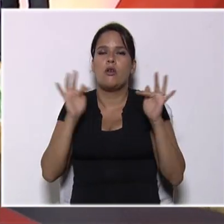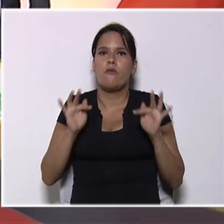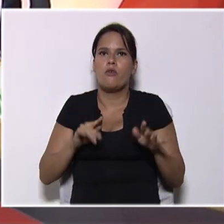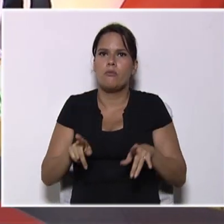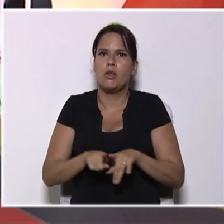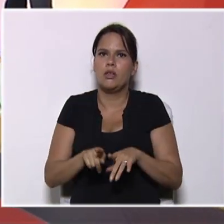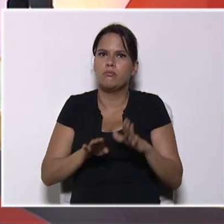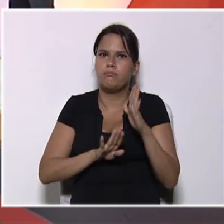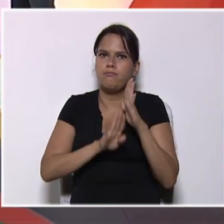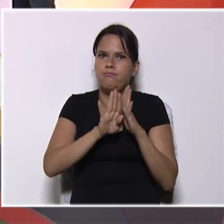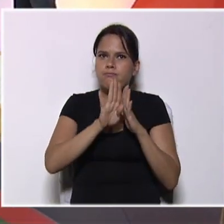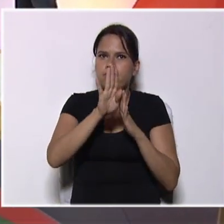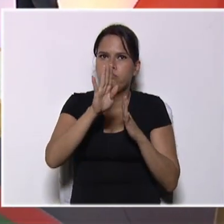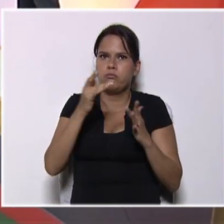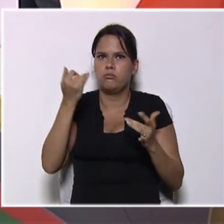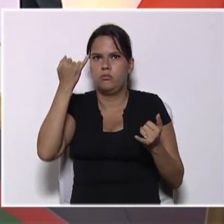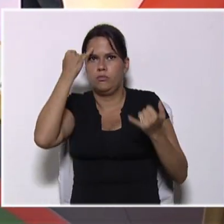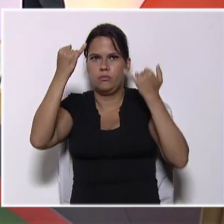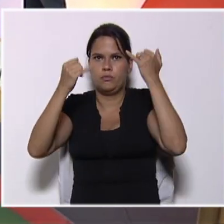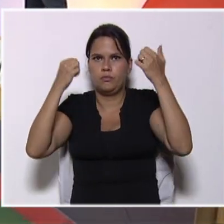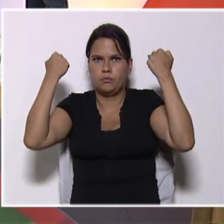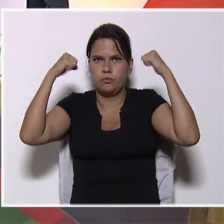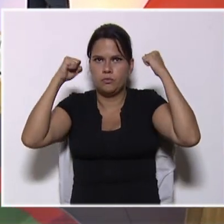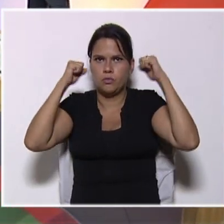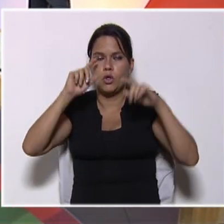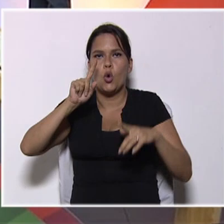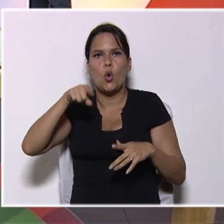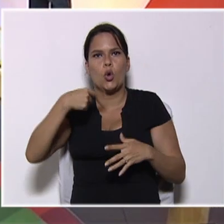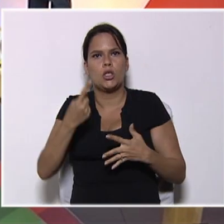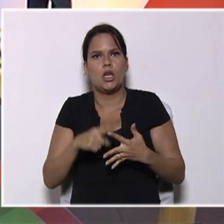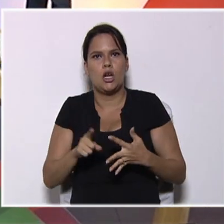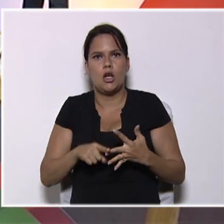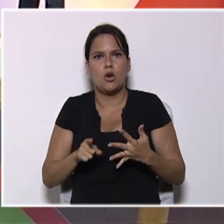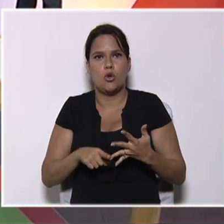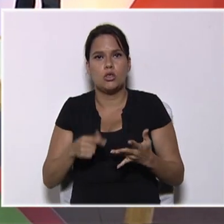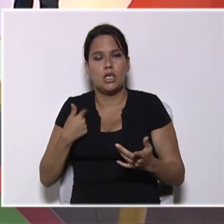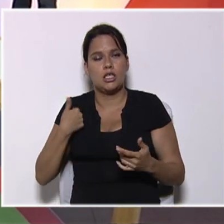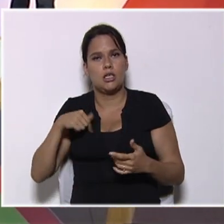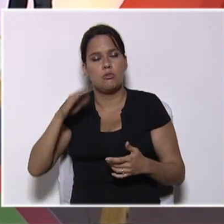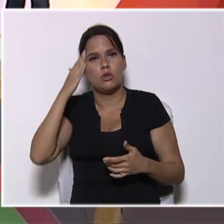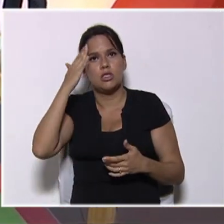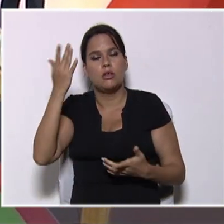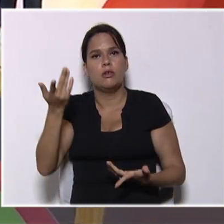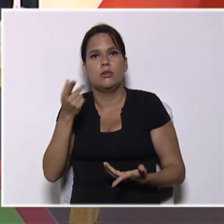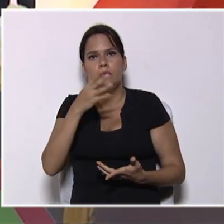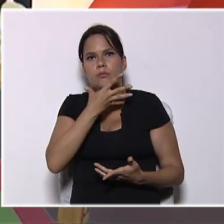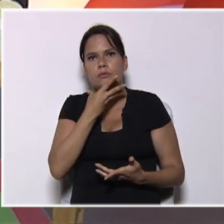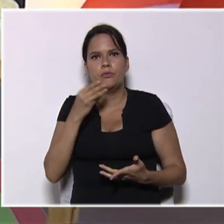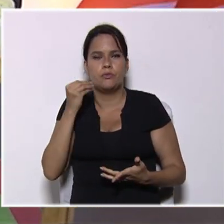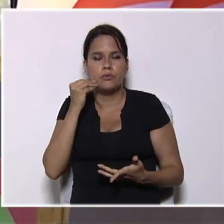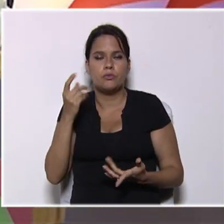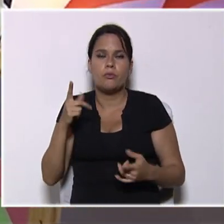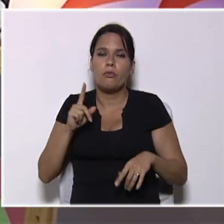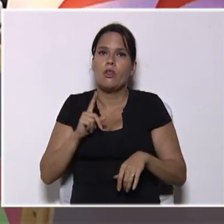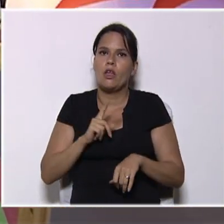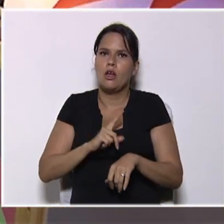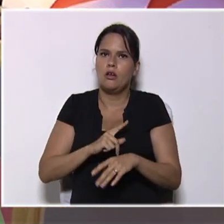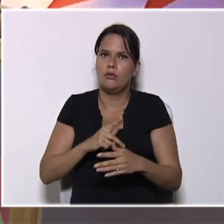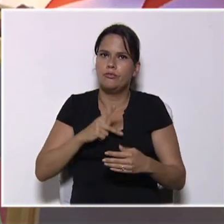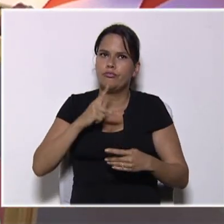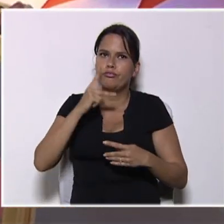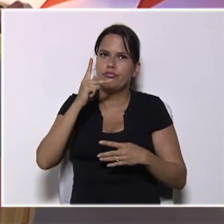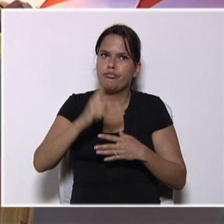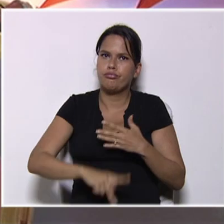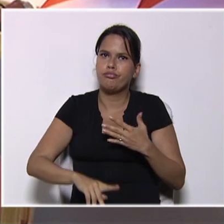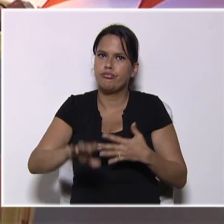esas habilidades prácticas, ¿verdad? Otra de las cosas que tenemos que tomar en cuenta, muchachos, a la hora de desarrollar nuestros proyectos